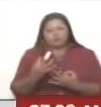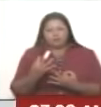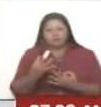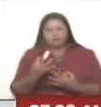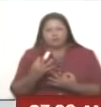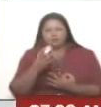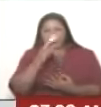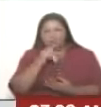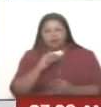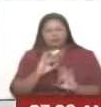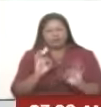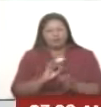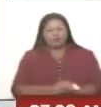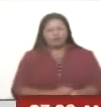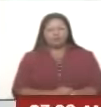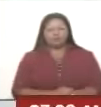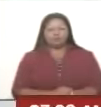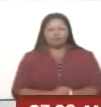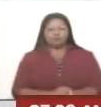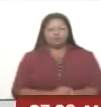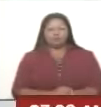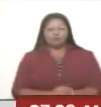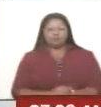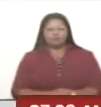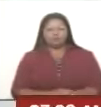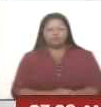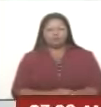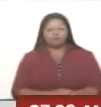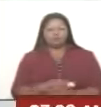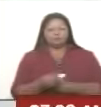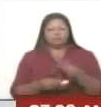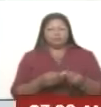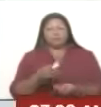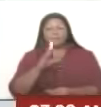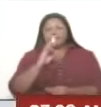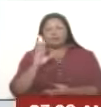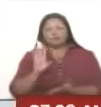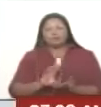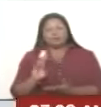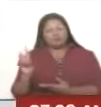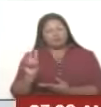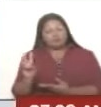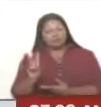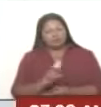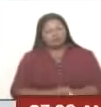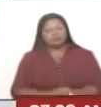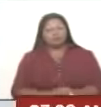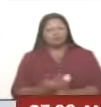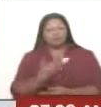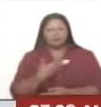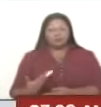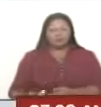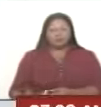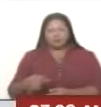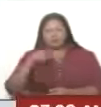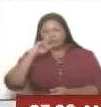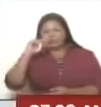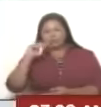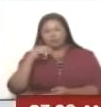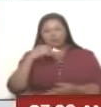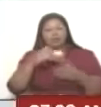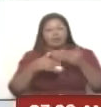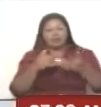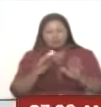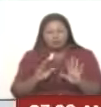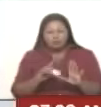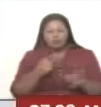definitivas que genera el Banco Central de Venezuela. El presidente Nicolás Maduro adelantó en